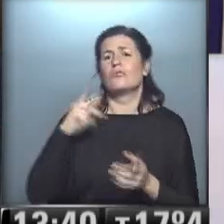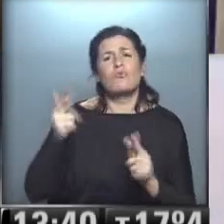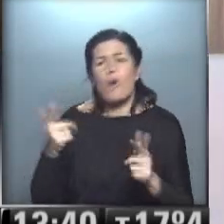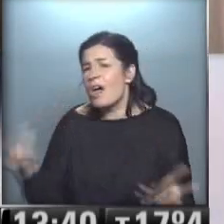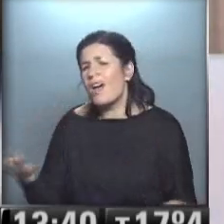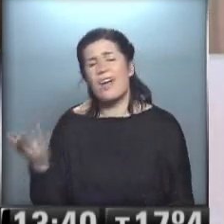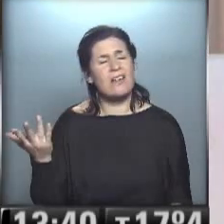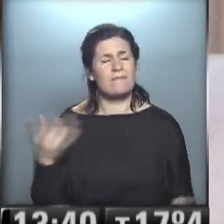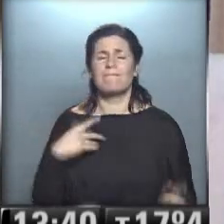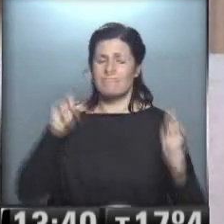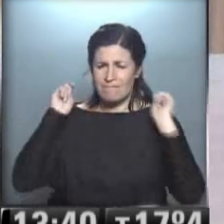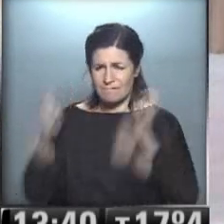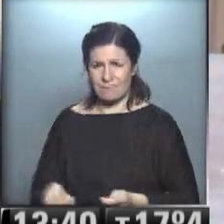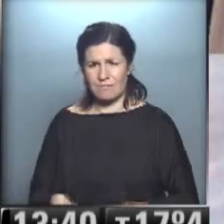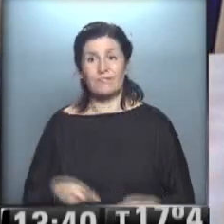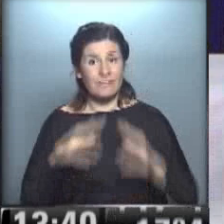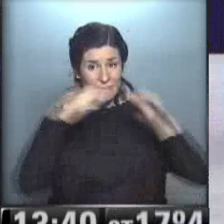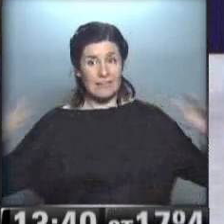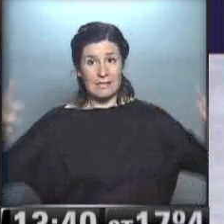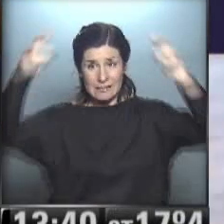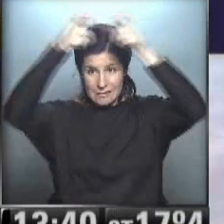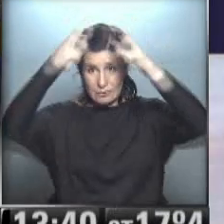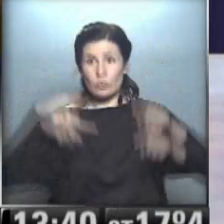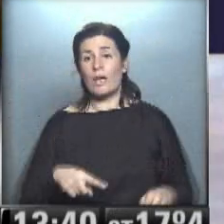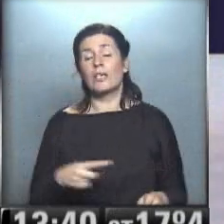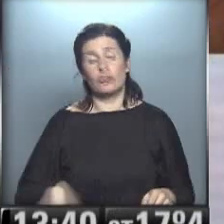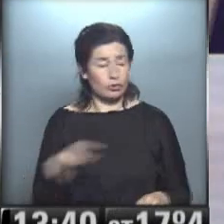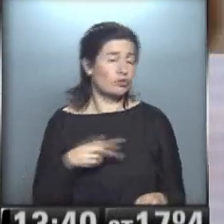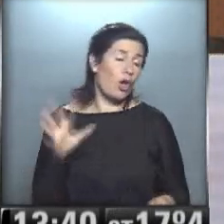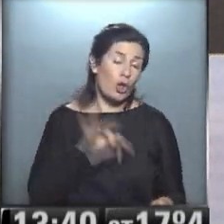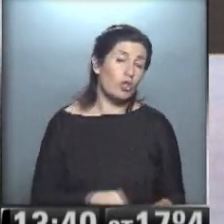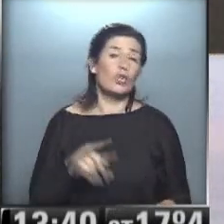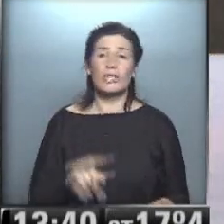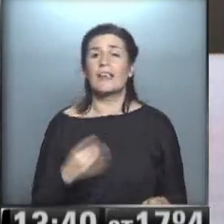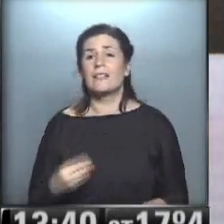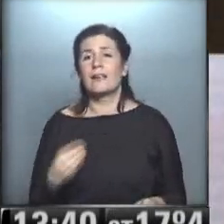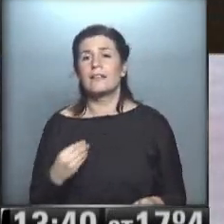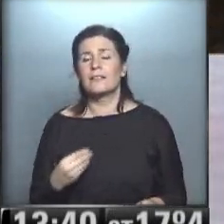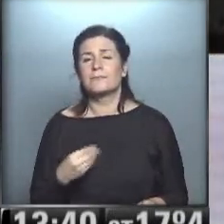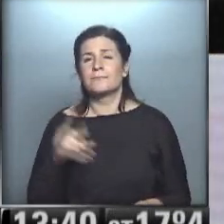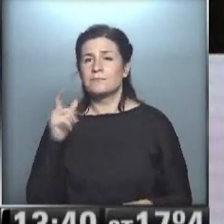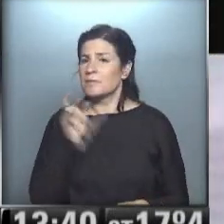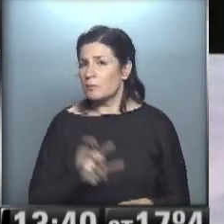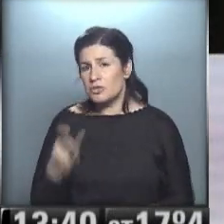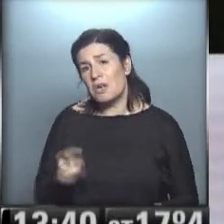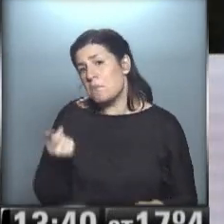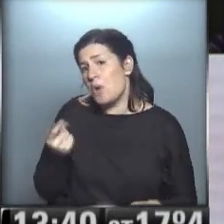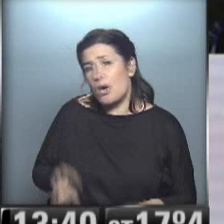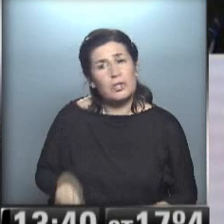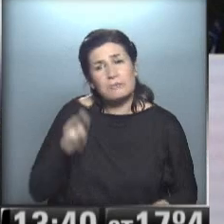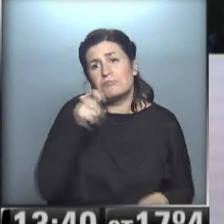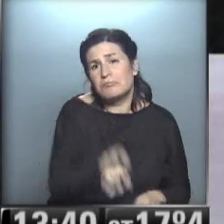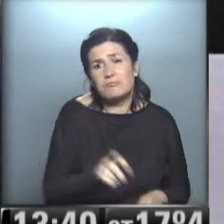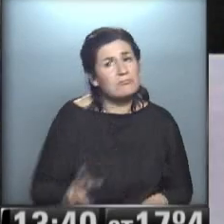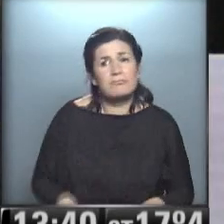Entonces, en el santuario nosotros tenemos esa experiencia cotidiana de que muchos ponen lo poquito que pueden, lo que tienen,